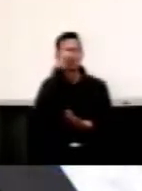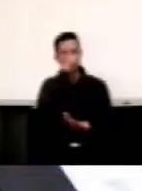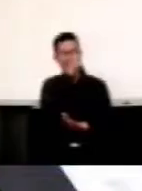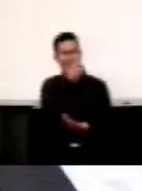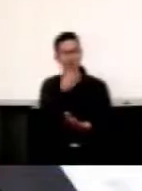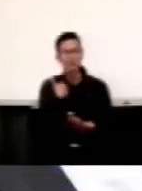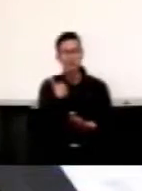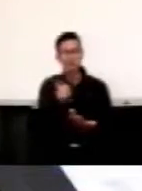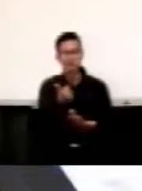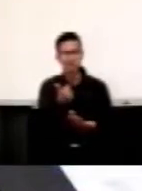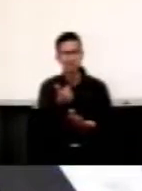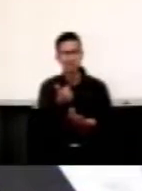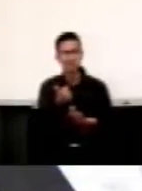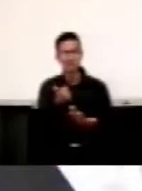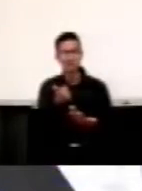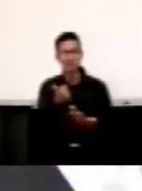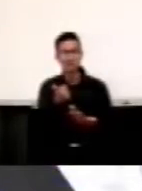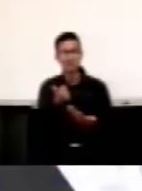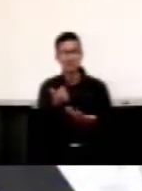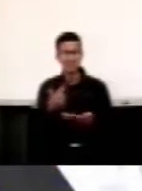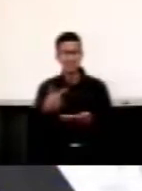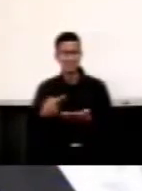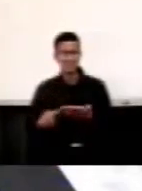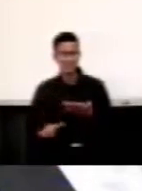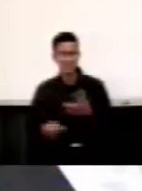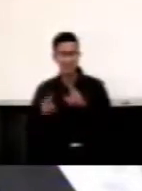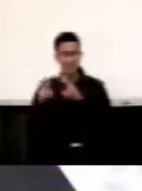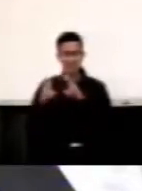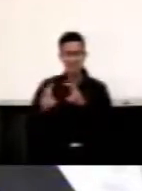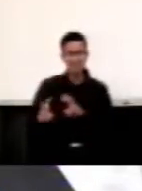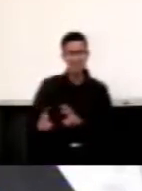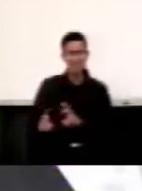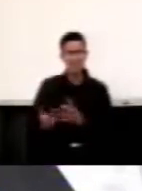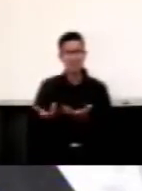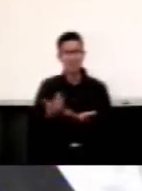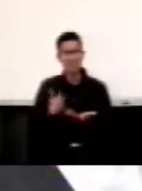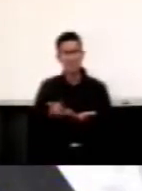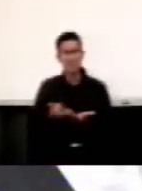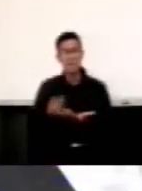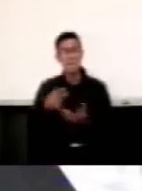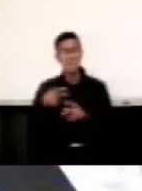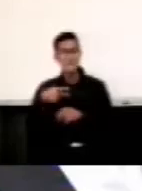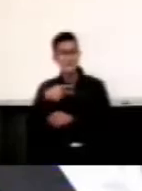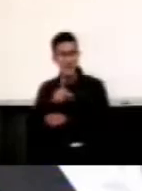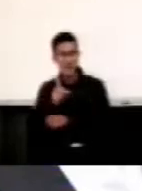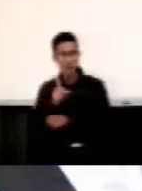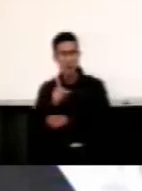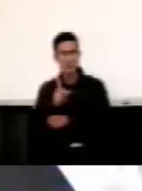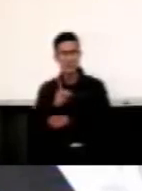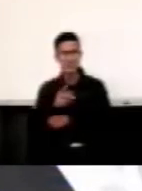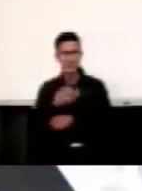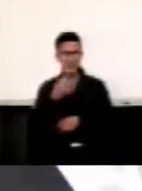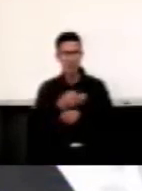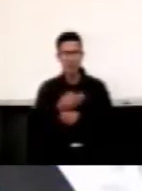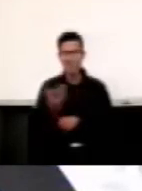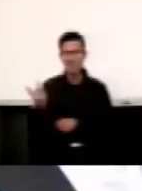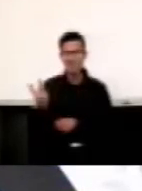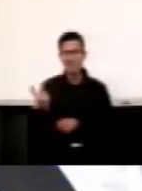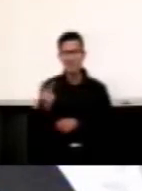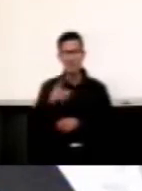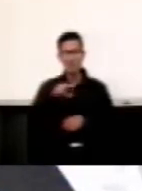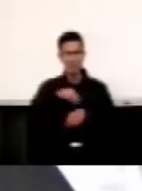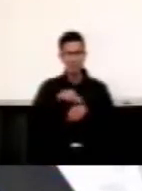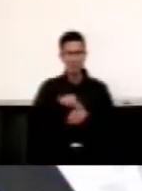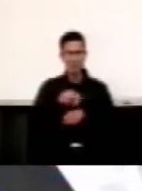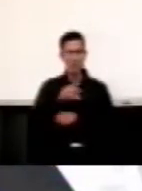para, digamos, la generalidad, ¿no? de tanto tecnicismo que aplican. Y sin embargo, la forma en la que los doctores, tanto